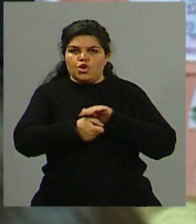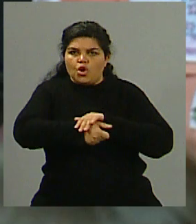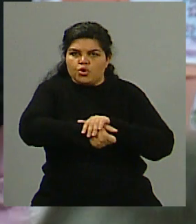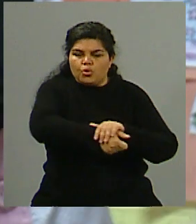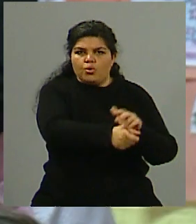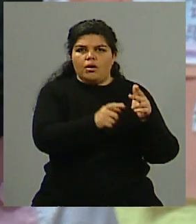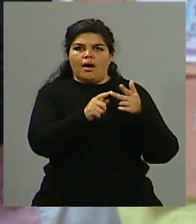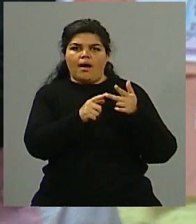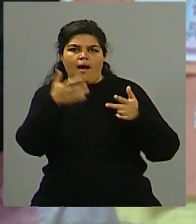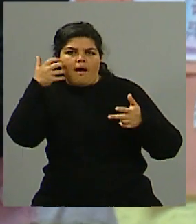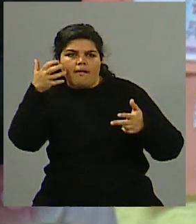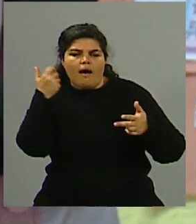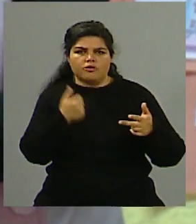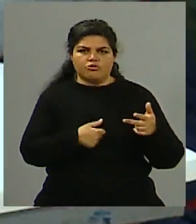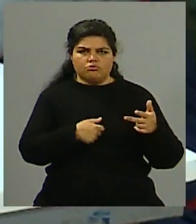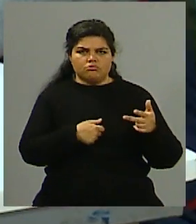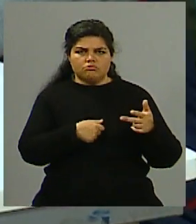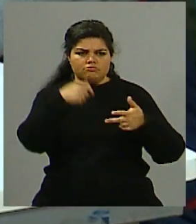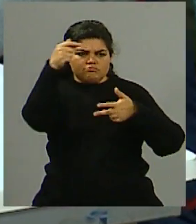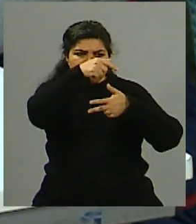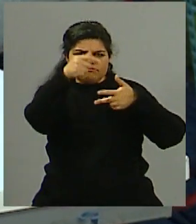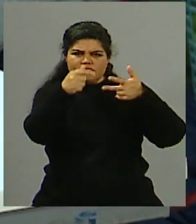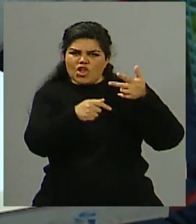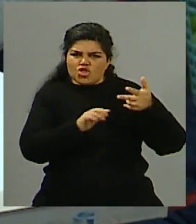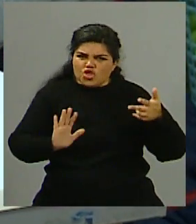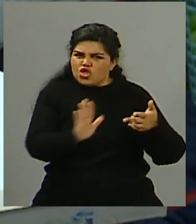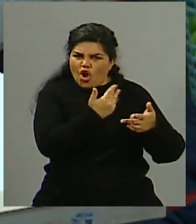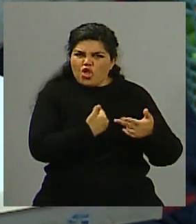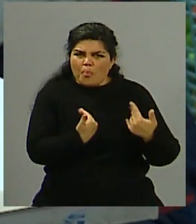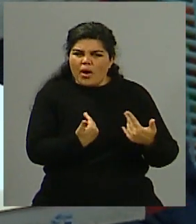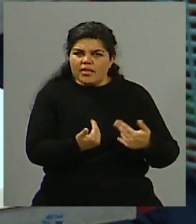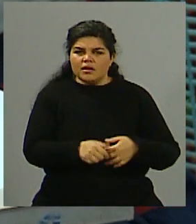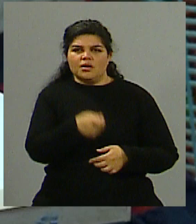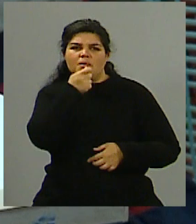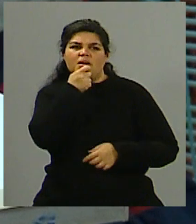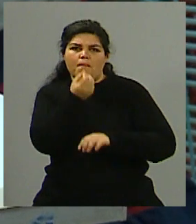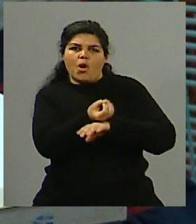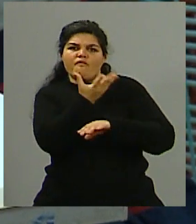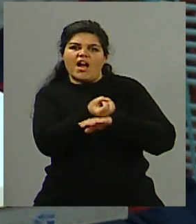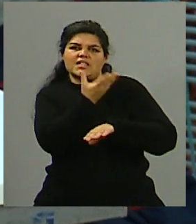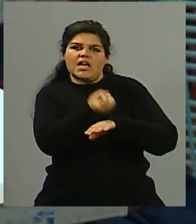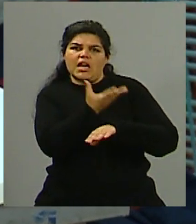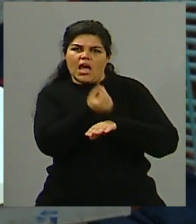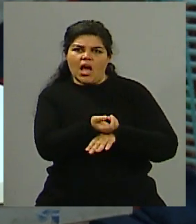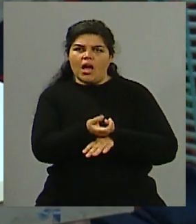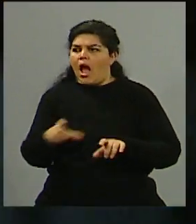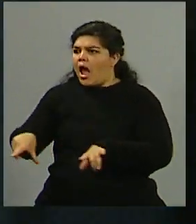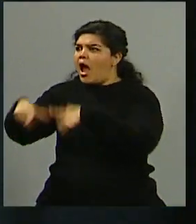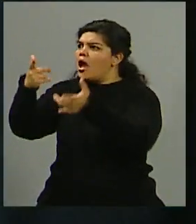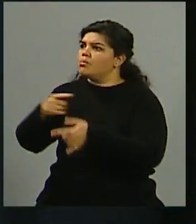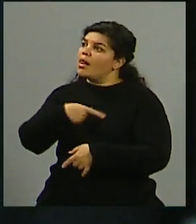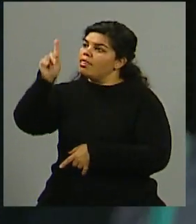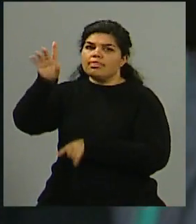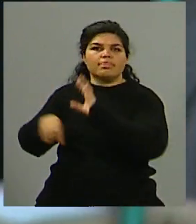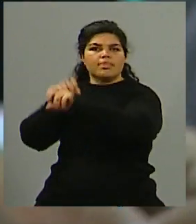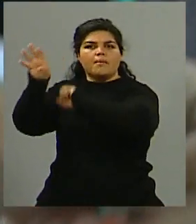prueba, la pueden hacer todos. ¿Es justo pedirle a la ballena que se trepe a un árbol? ¿No? Bueno,